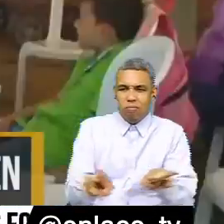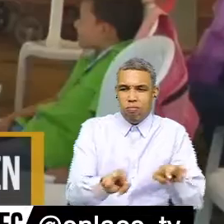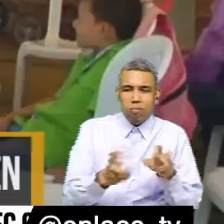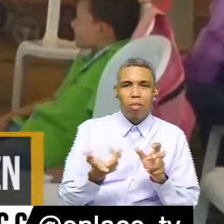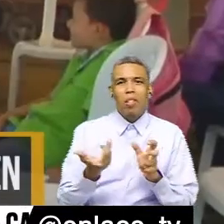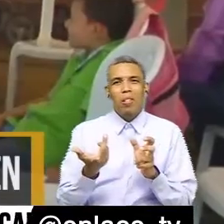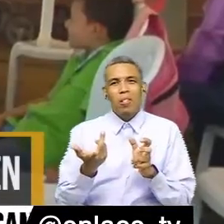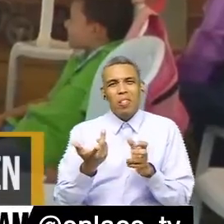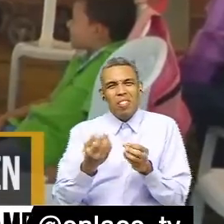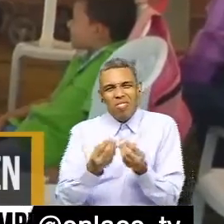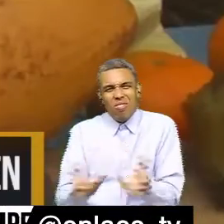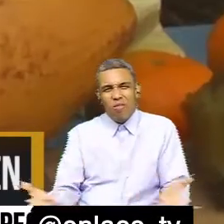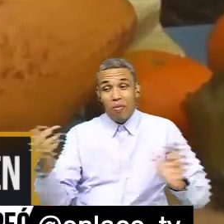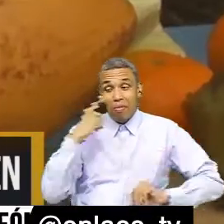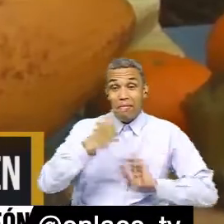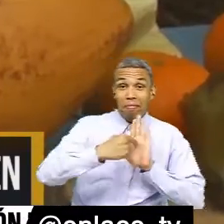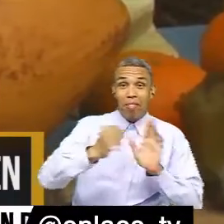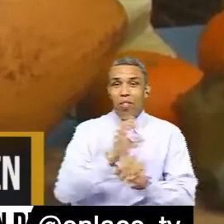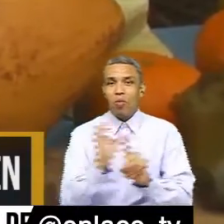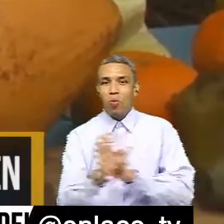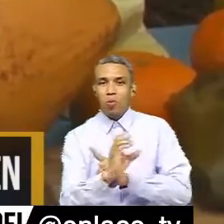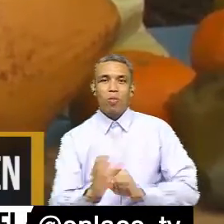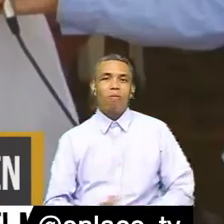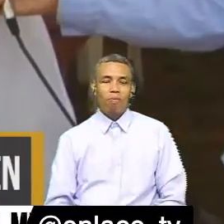lo que se nos viene en turismo